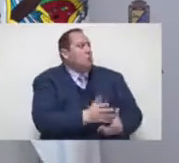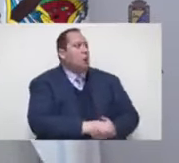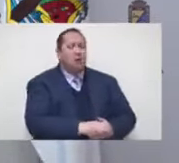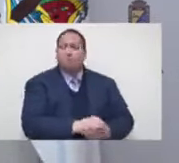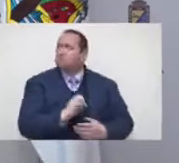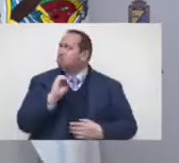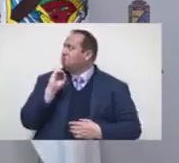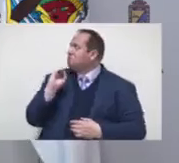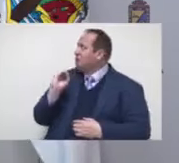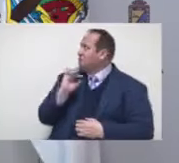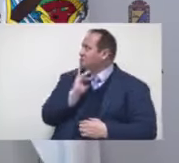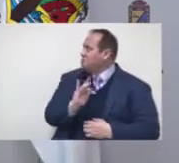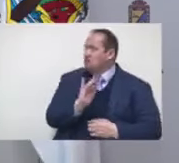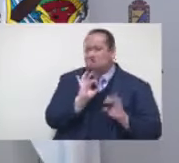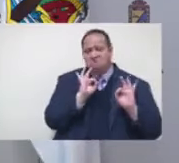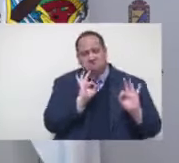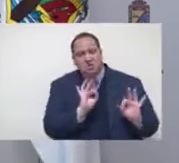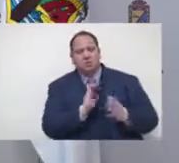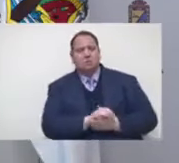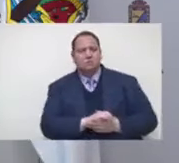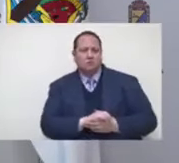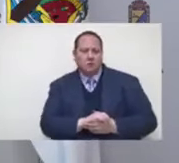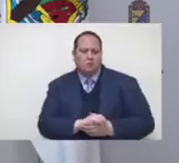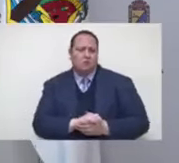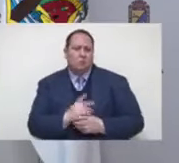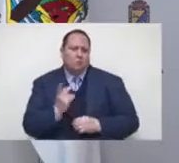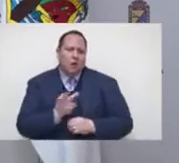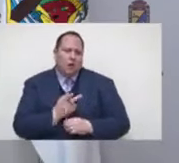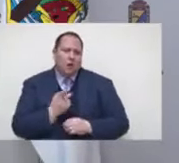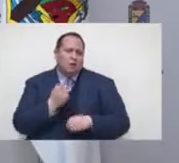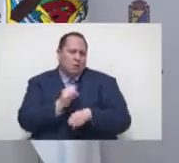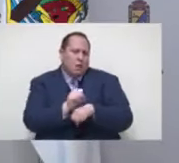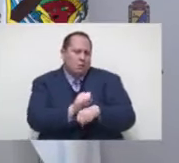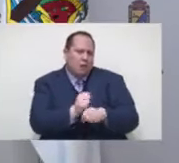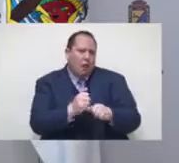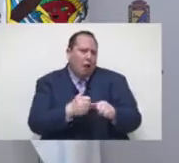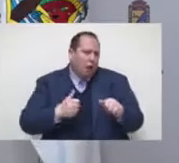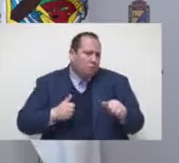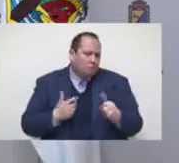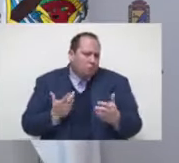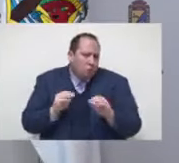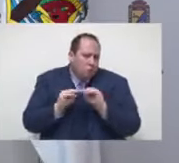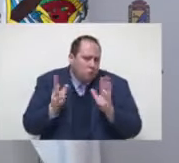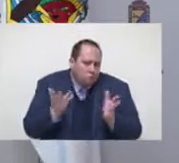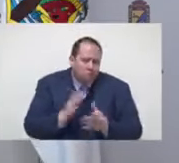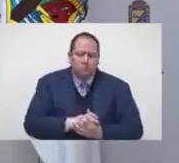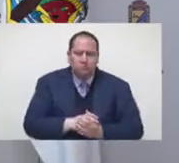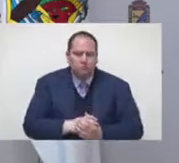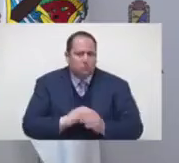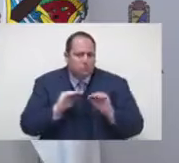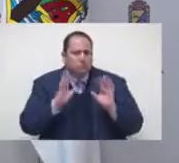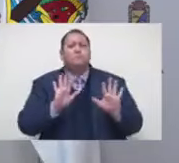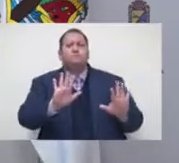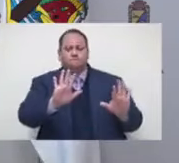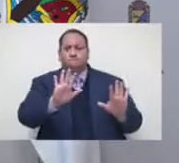Nada afectó, nada afectó. ¿Qué va? Pues iba a retrasar unas semanas, obviamente. Claro, a